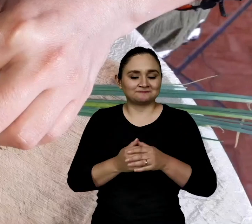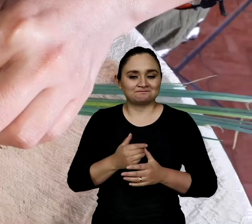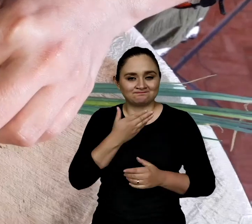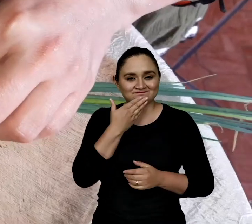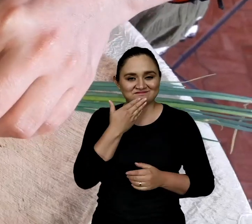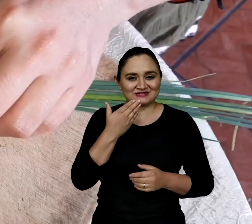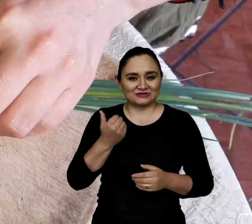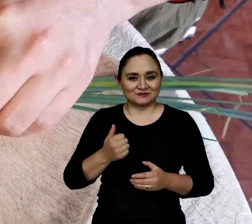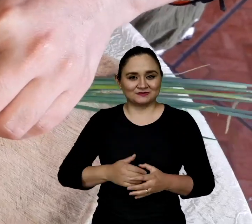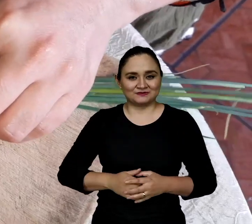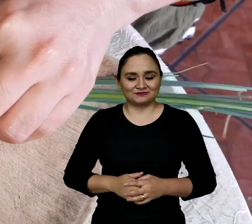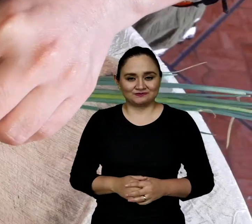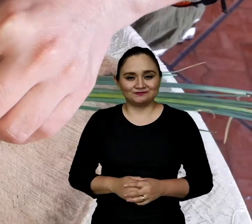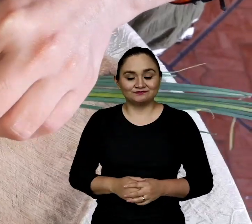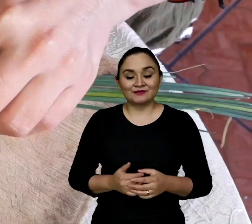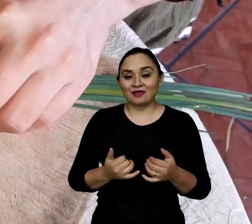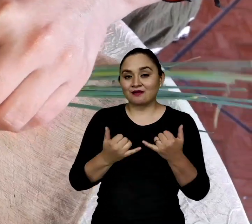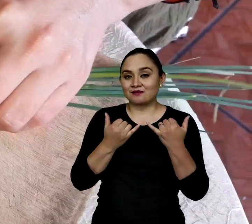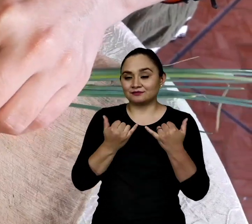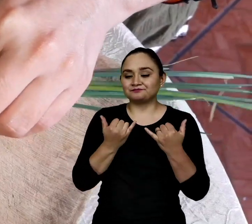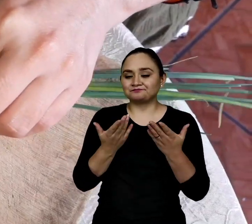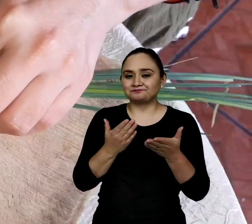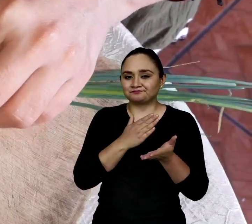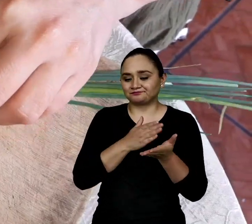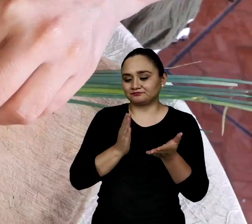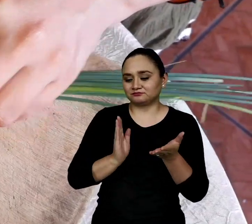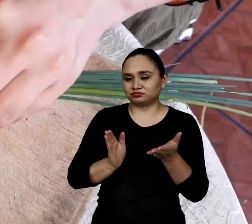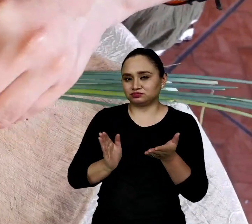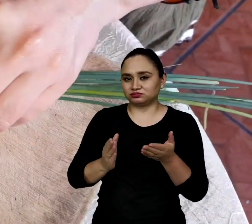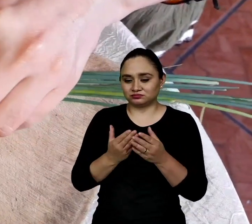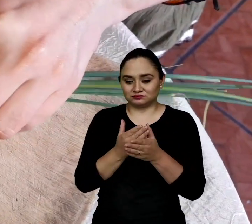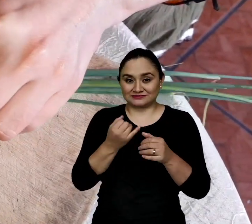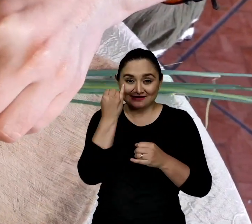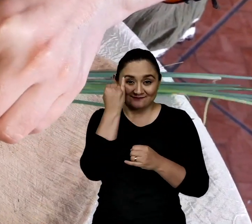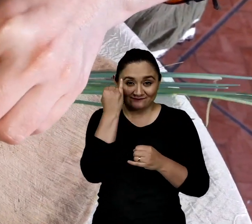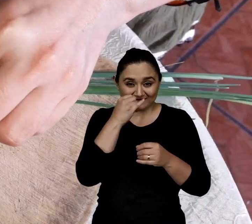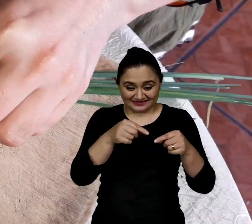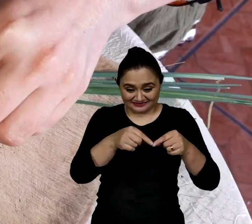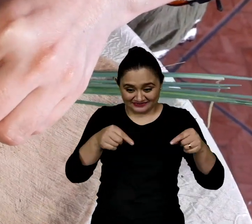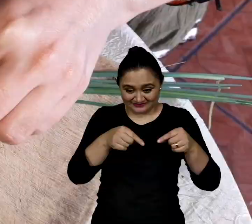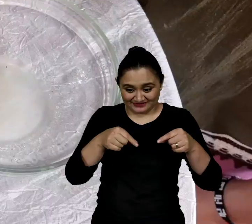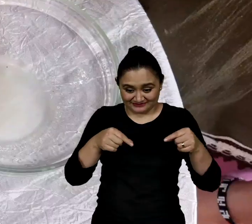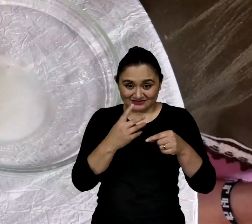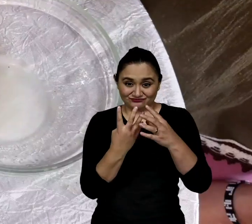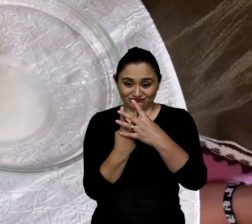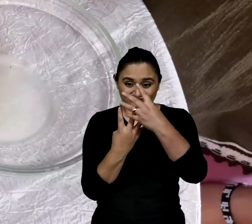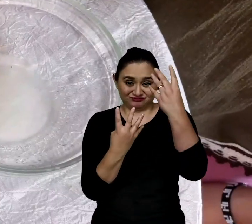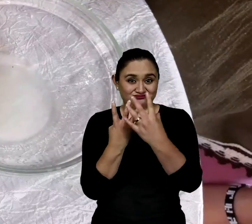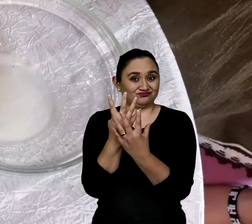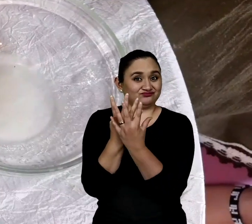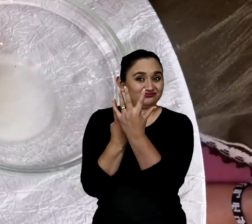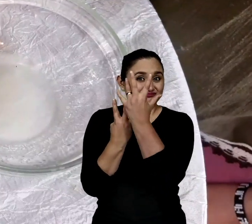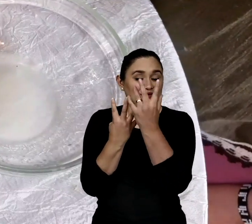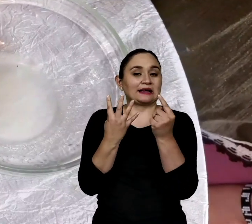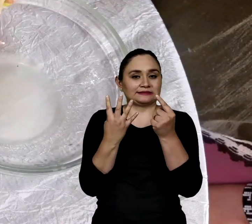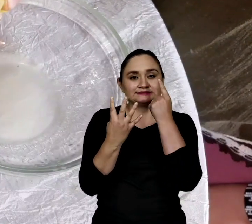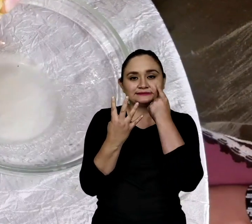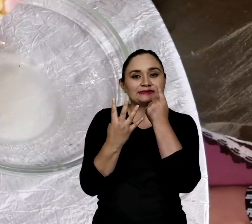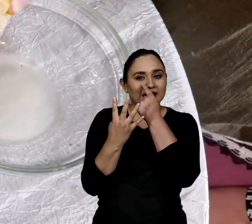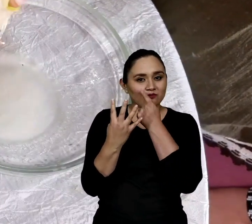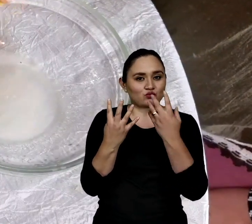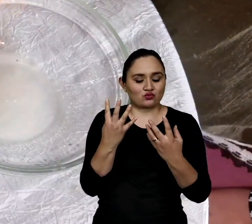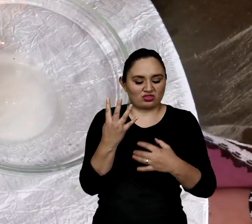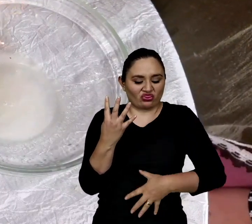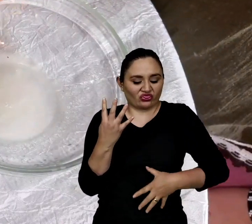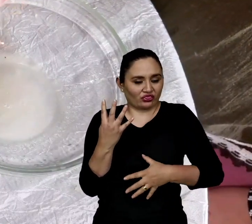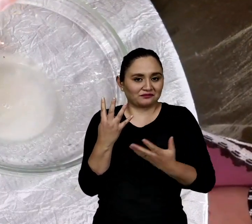el cebollín muy fino. Es una variedad de cebolla que no irrita el estómago. Ahora vamos a hacer el aderezo para